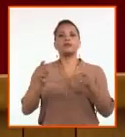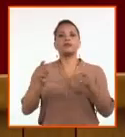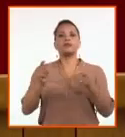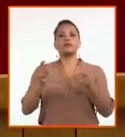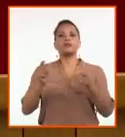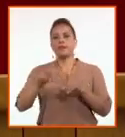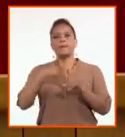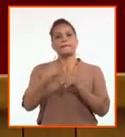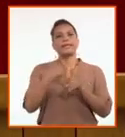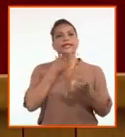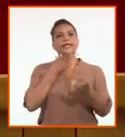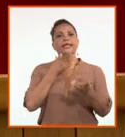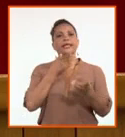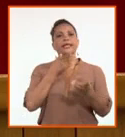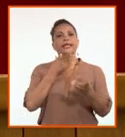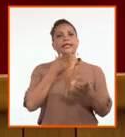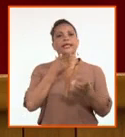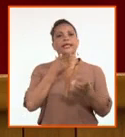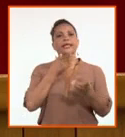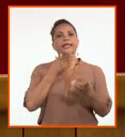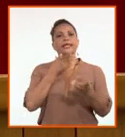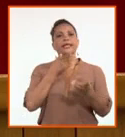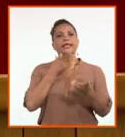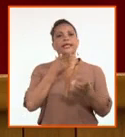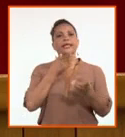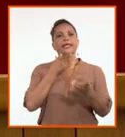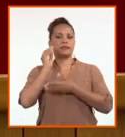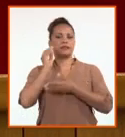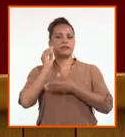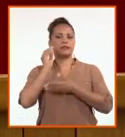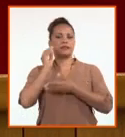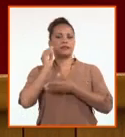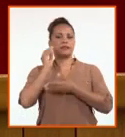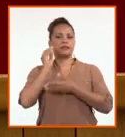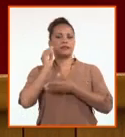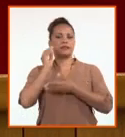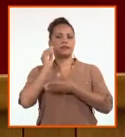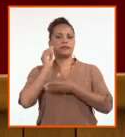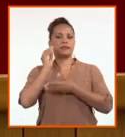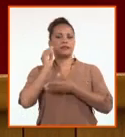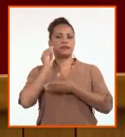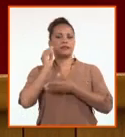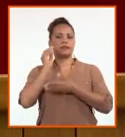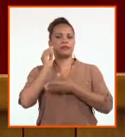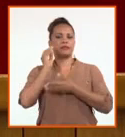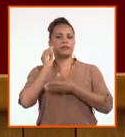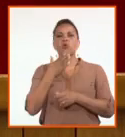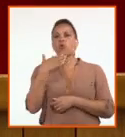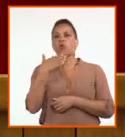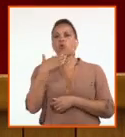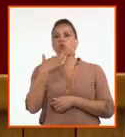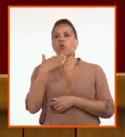y el debate, partiendo del conocimiento del funcionamiento de la organización y